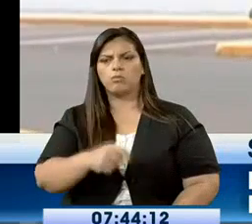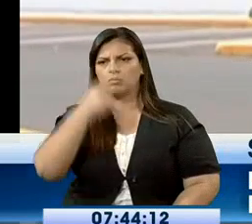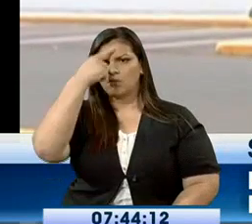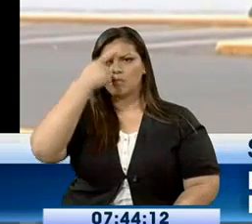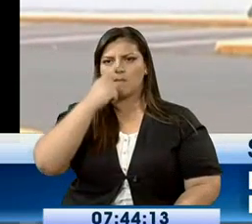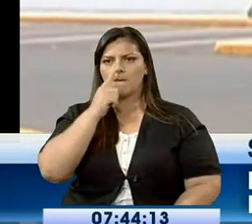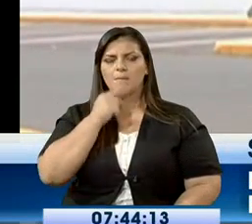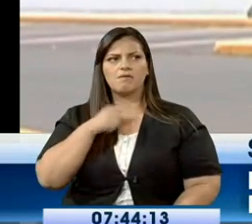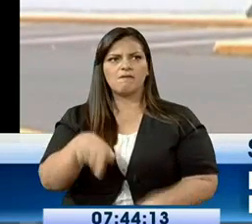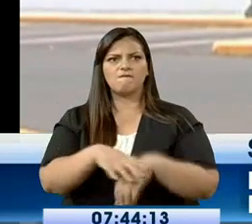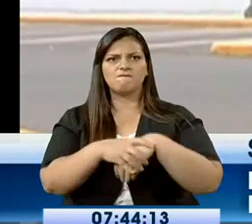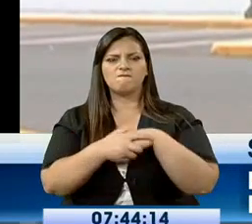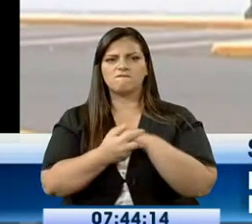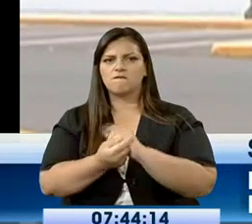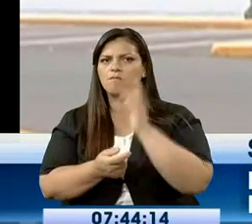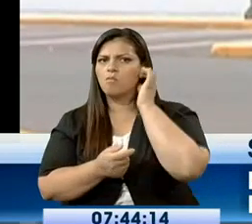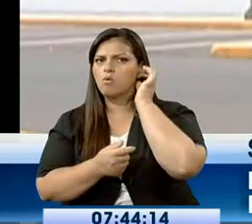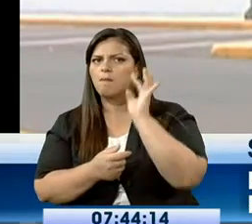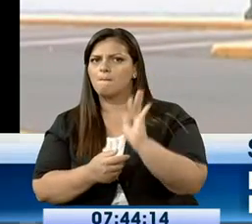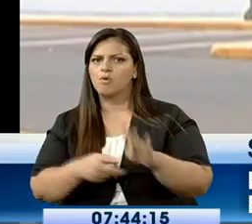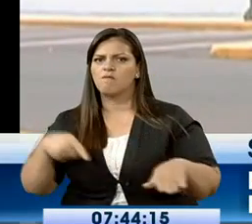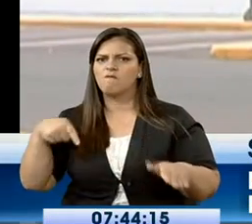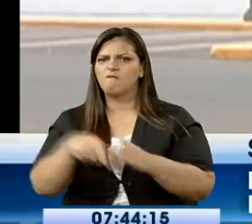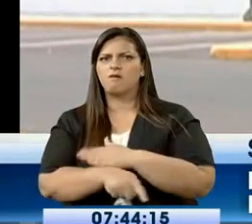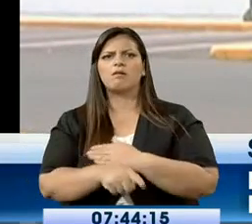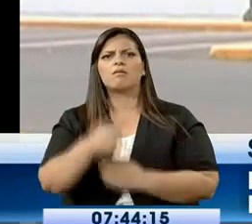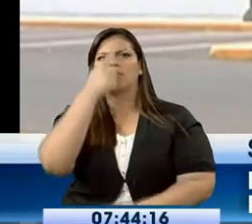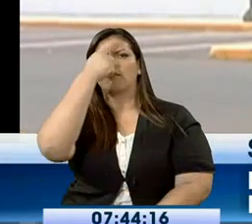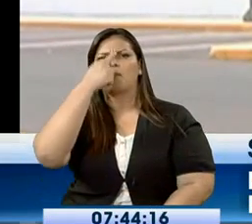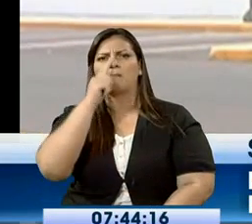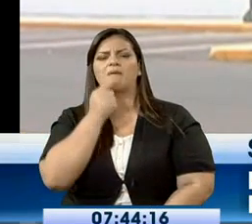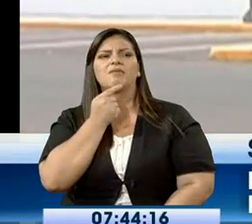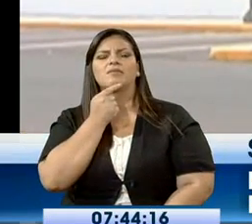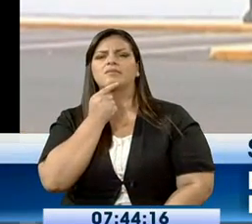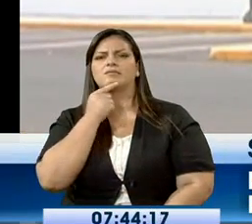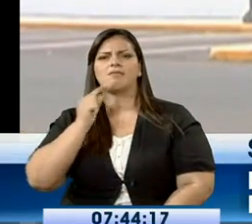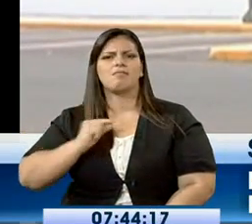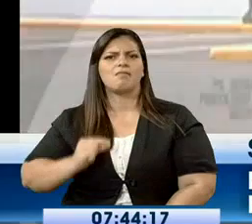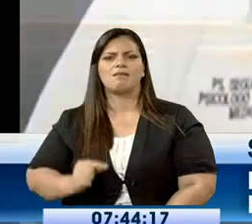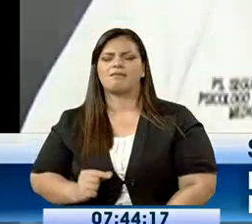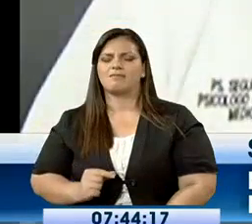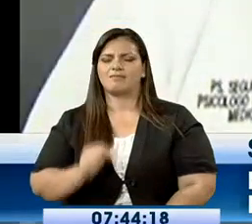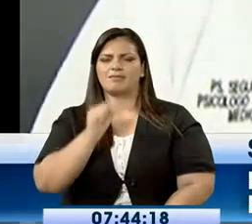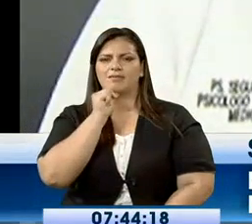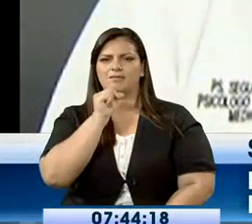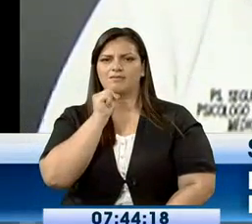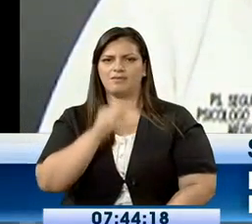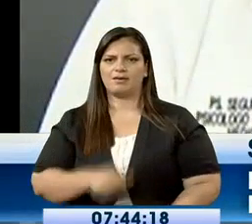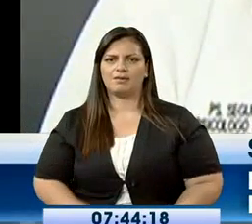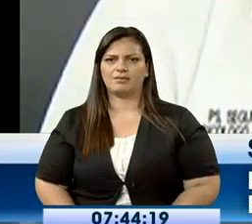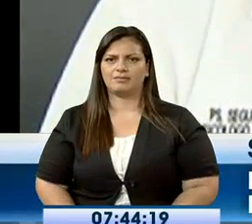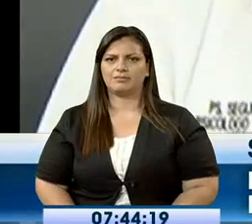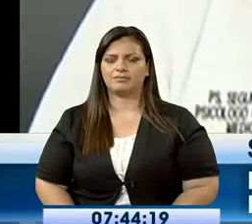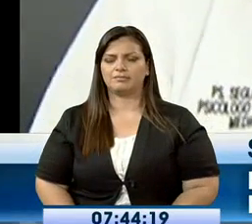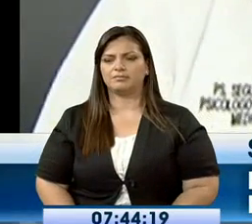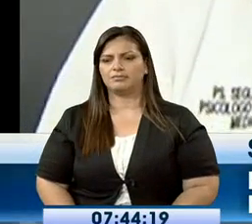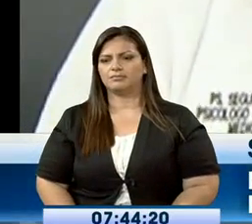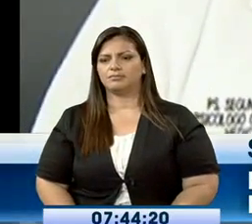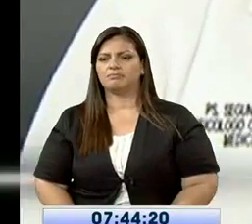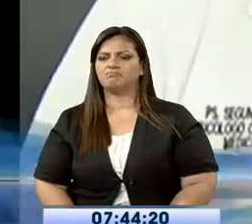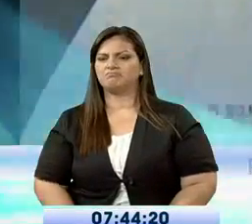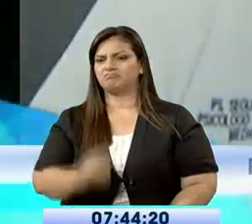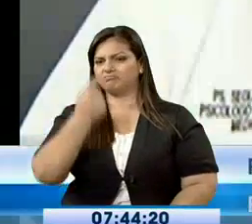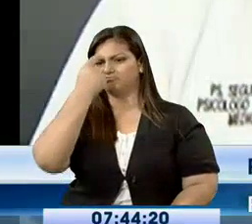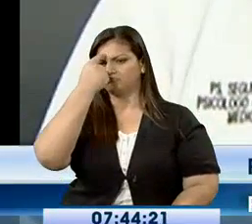la mayoría de casos obedecen a sus antecedentes familiares o sentimentales. A ejercer el poder, el control en su forma